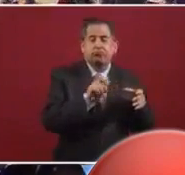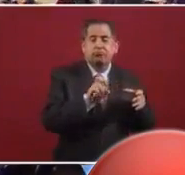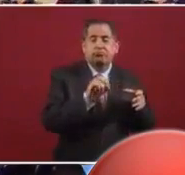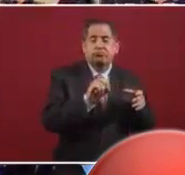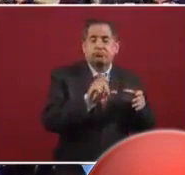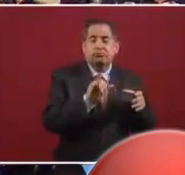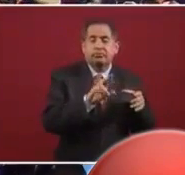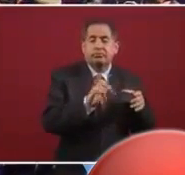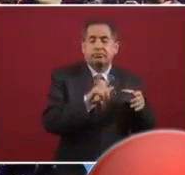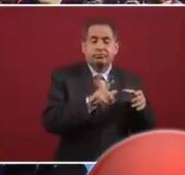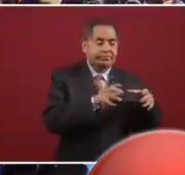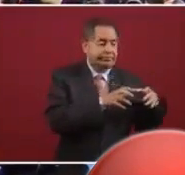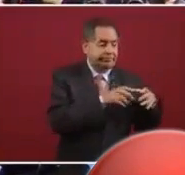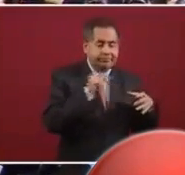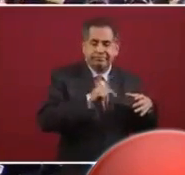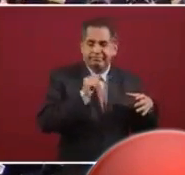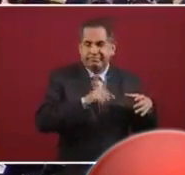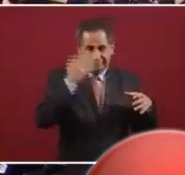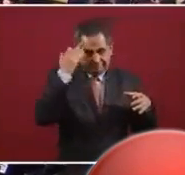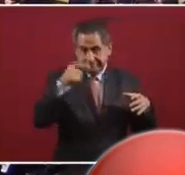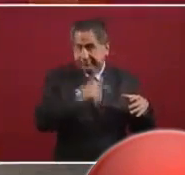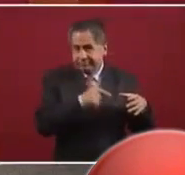neoliberal.